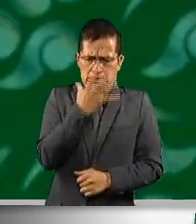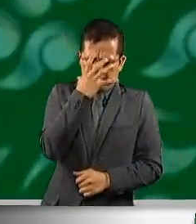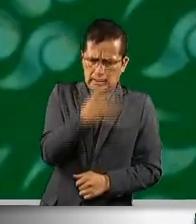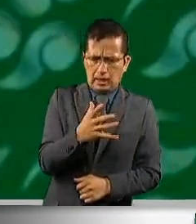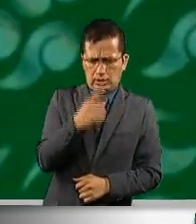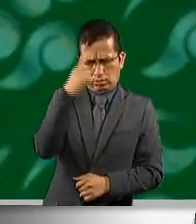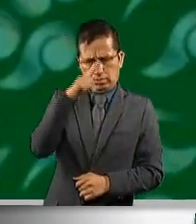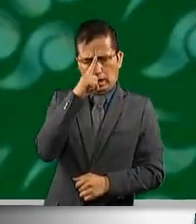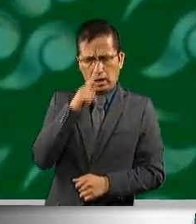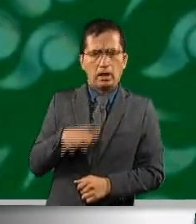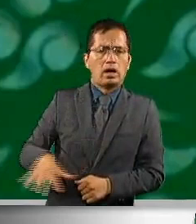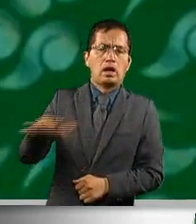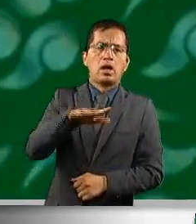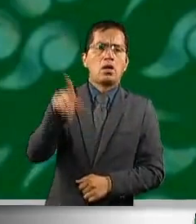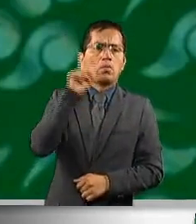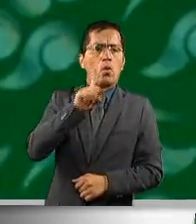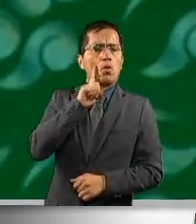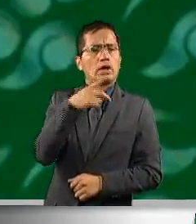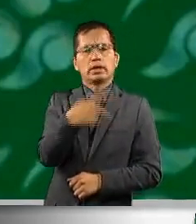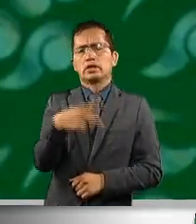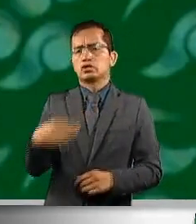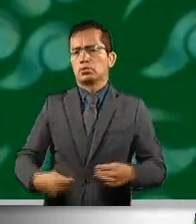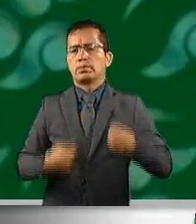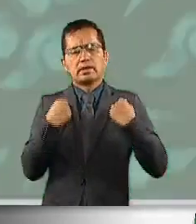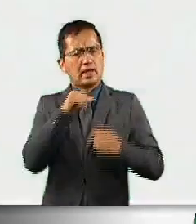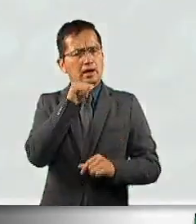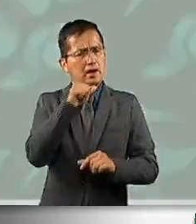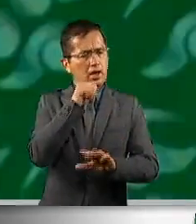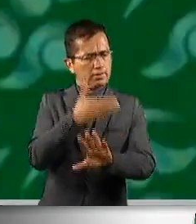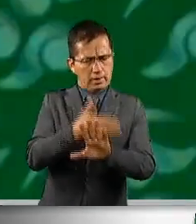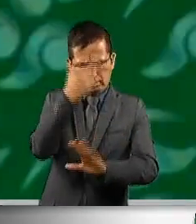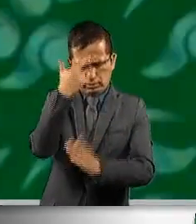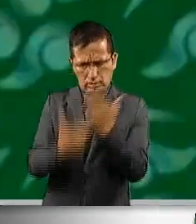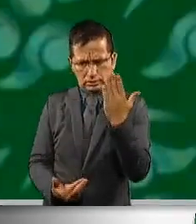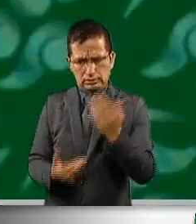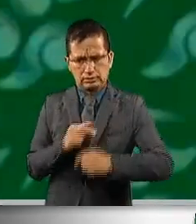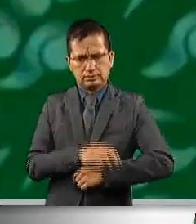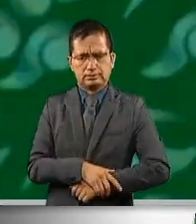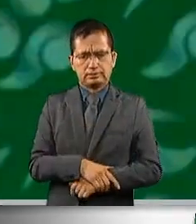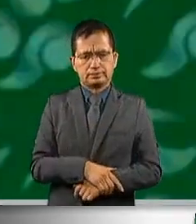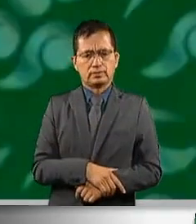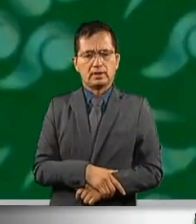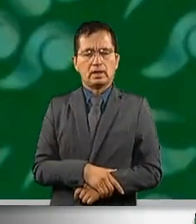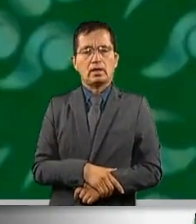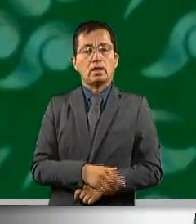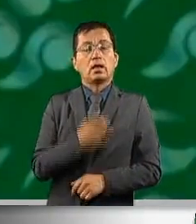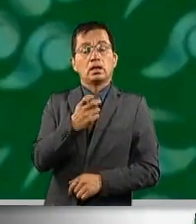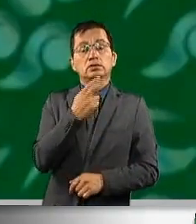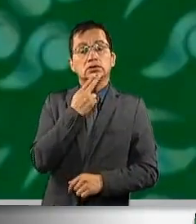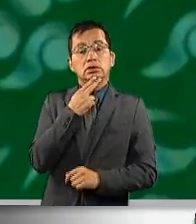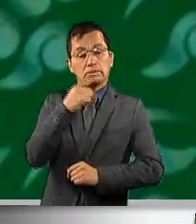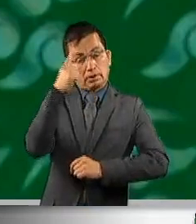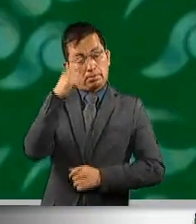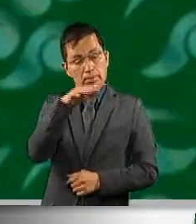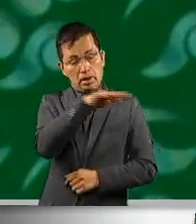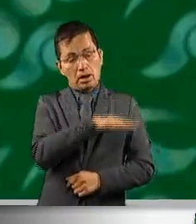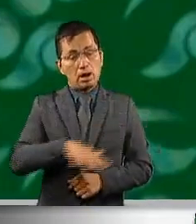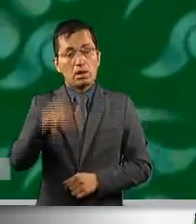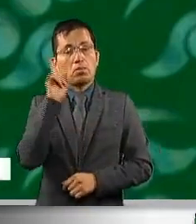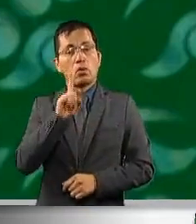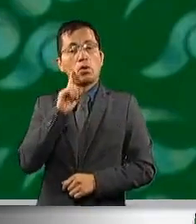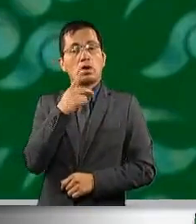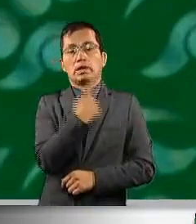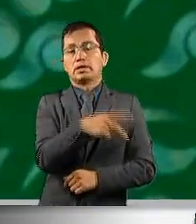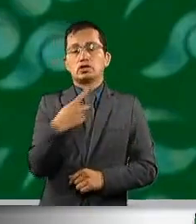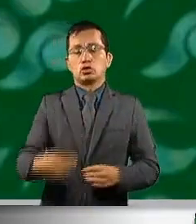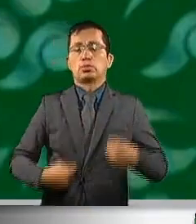precisamente el acceso de las mujeres a una vida libre sin violencia. Que esto permitirá mejores condiciones de vida para las mujeres, sobre